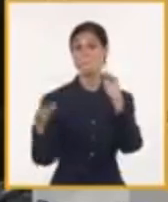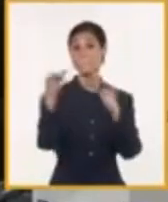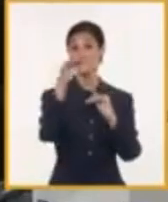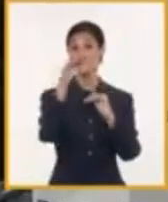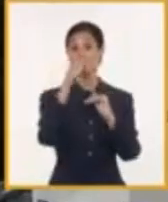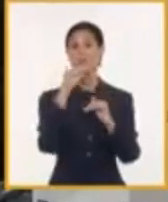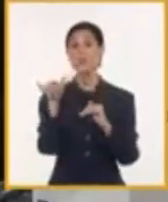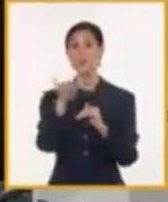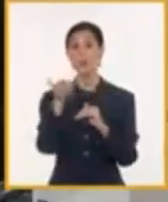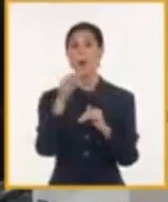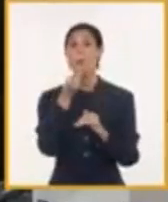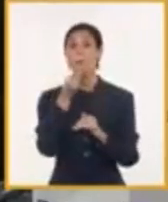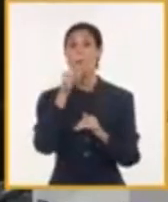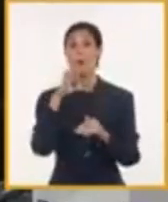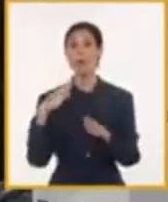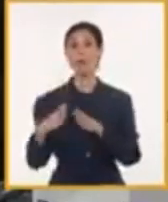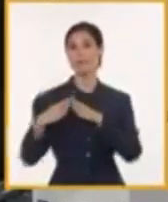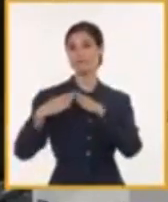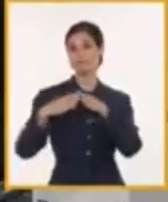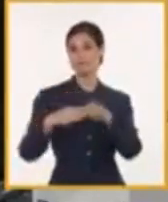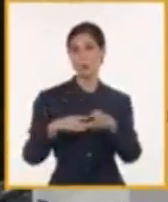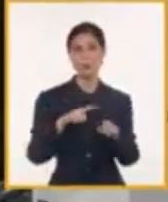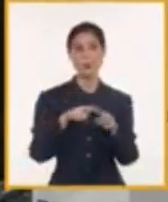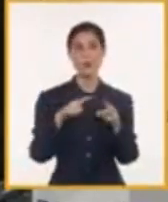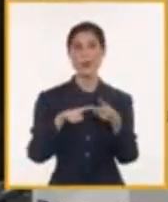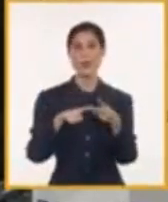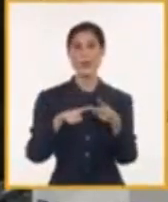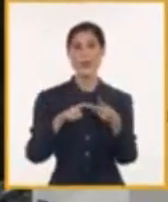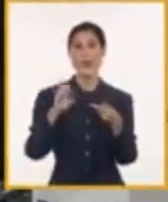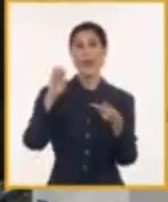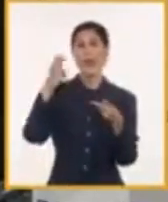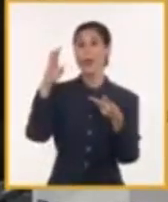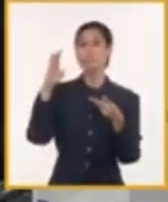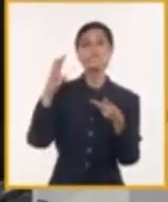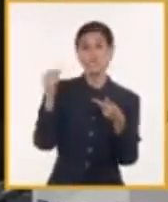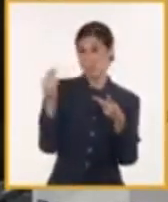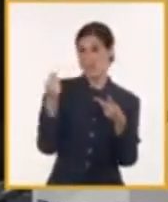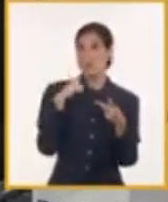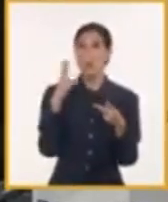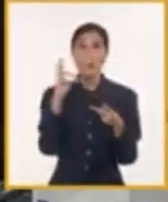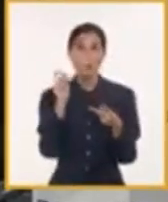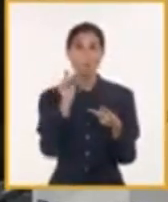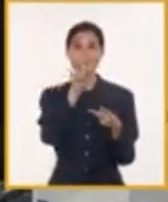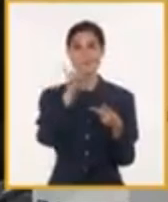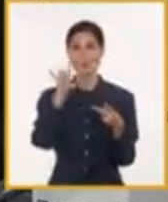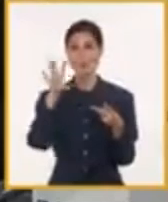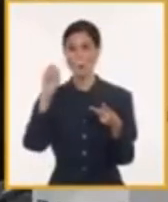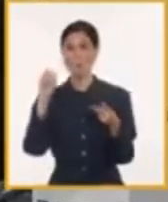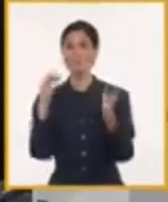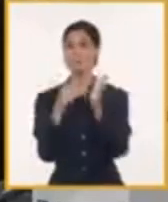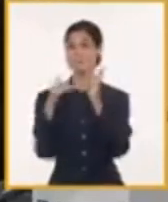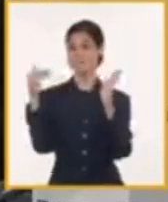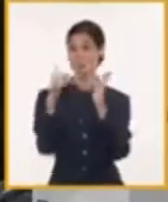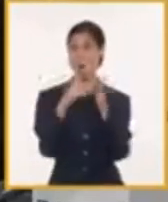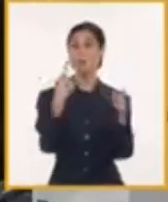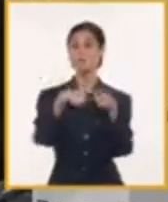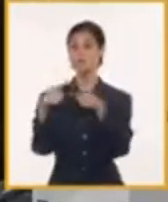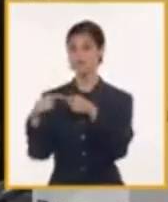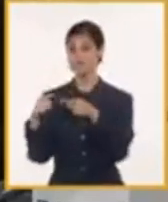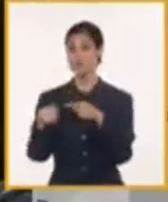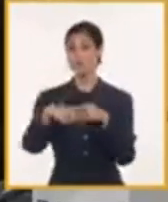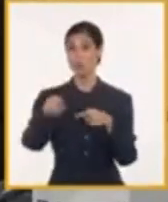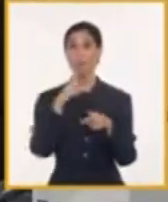Podemos exportar y hemos logrado exportar, ingresar de 90 a 100 millones, y el principal problema que tiene nuestra economía, y nosotros somos